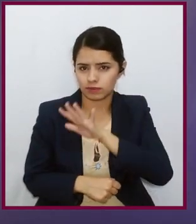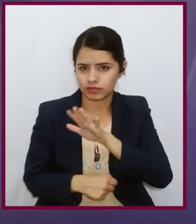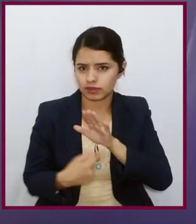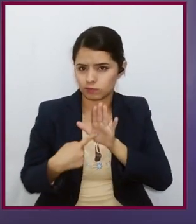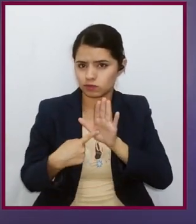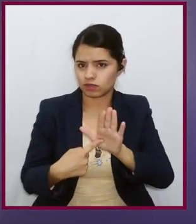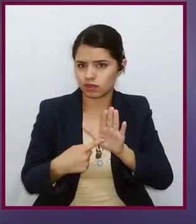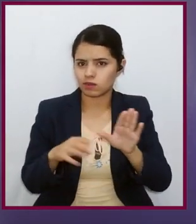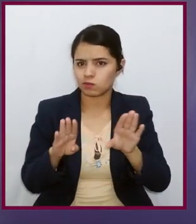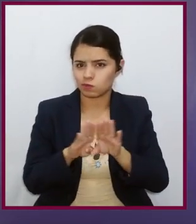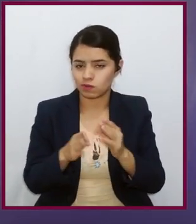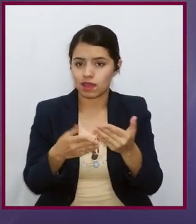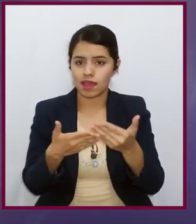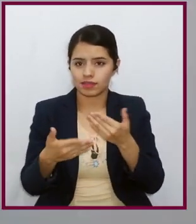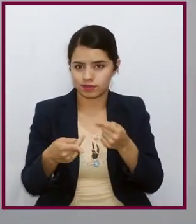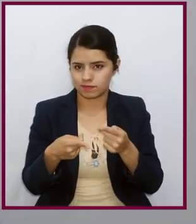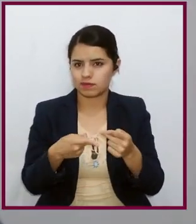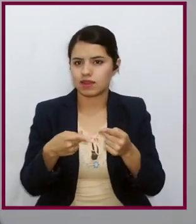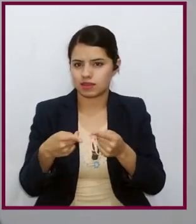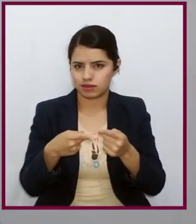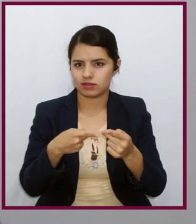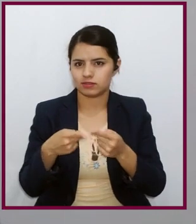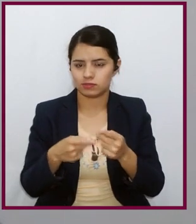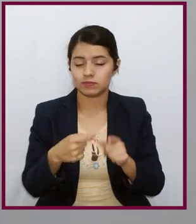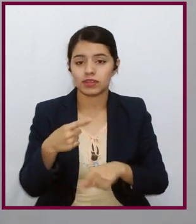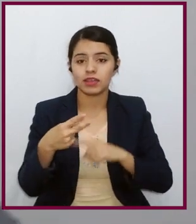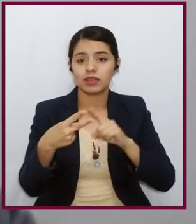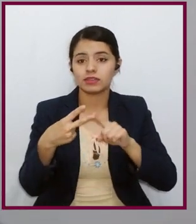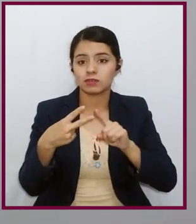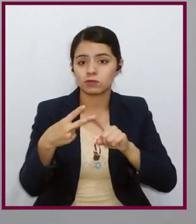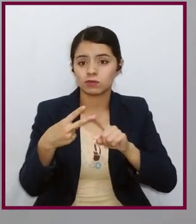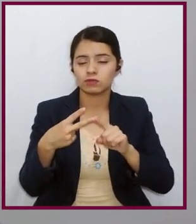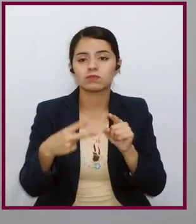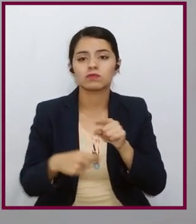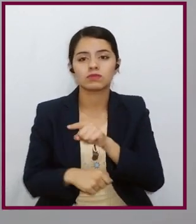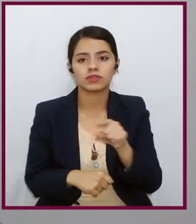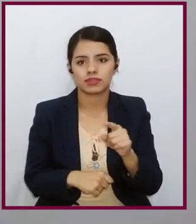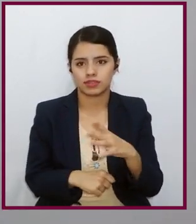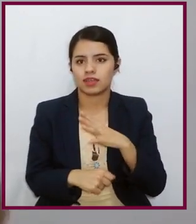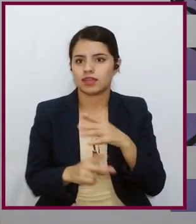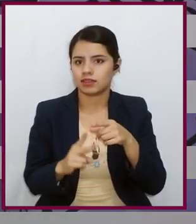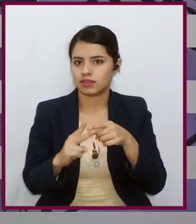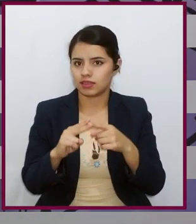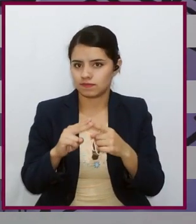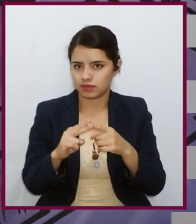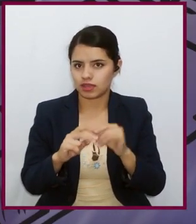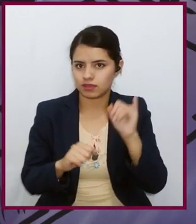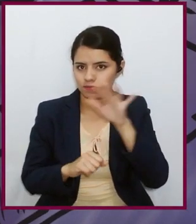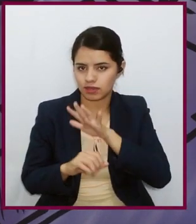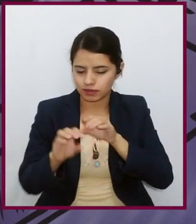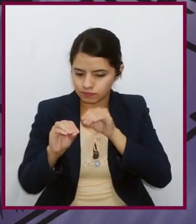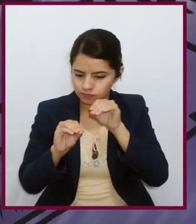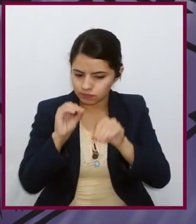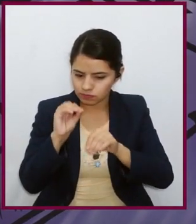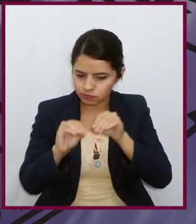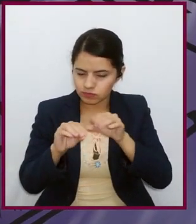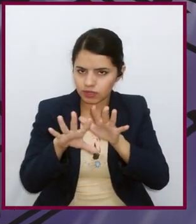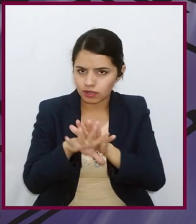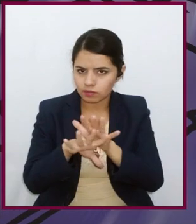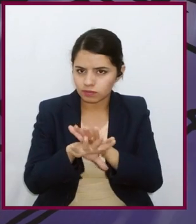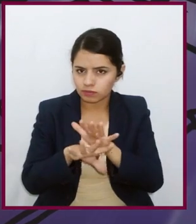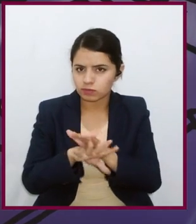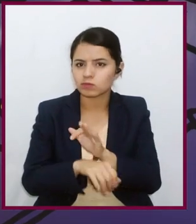hago. Las infografías son unos elementos muy, muy importantes dentro de las redes sociales. Cuando hablamos de contenido para redes